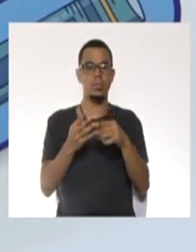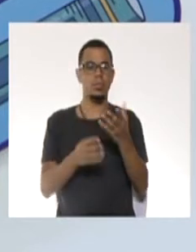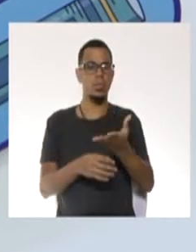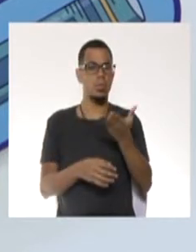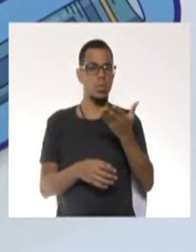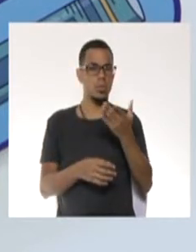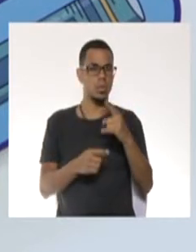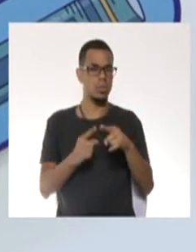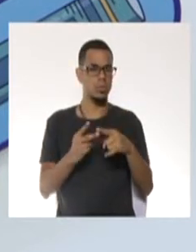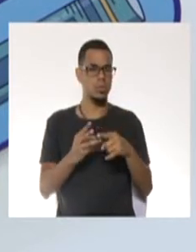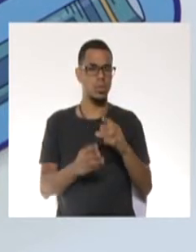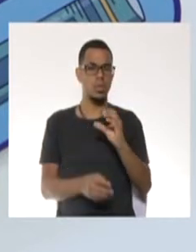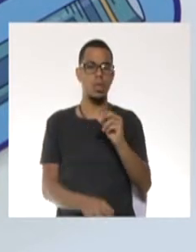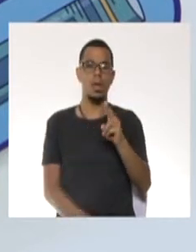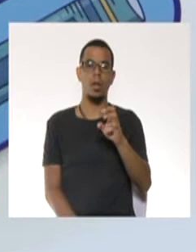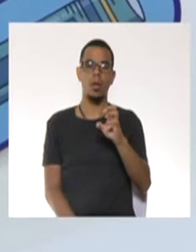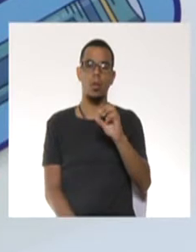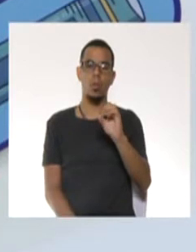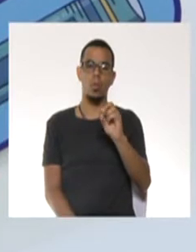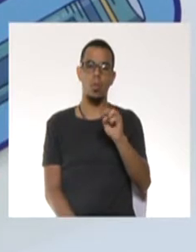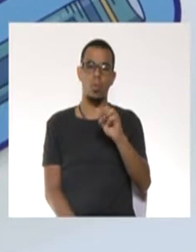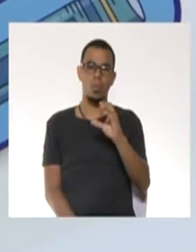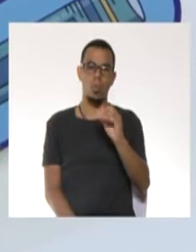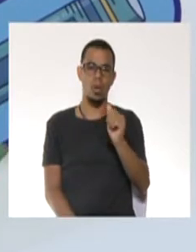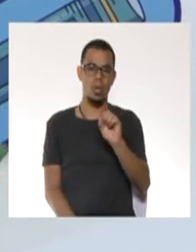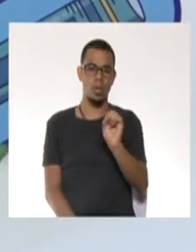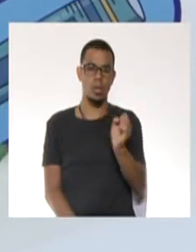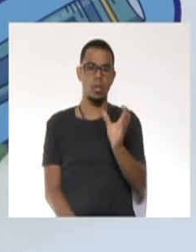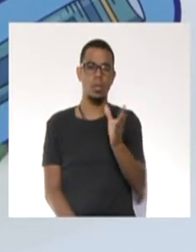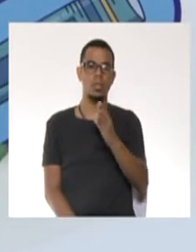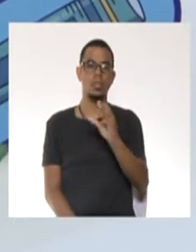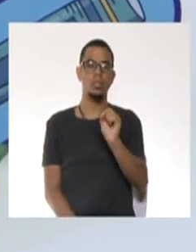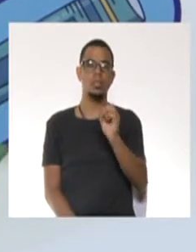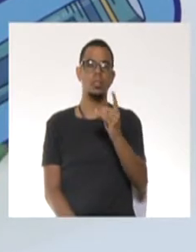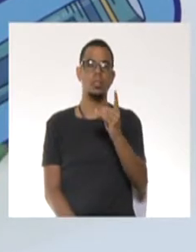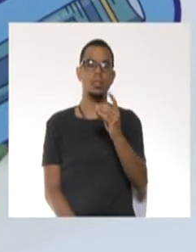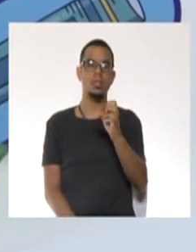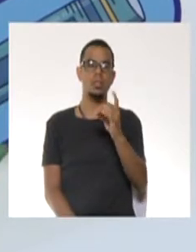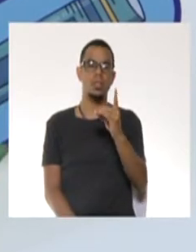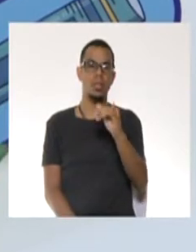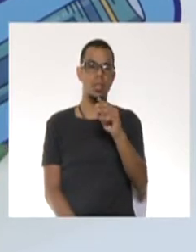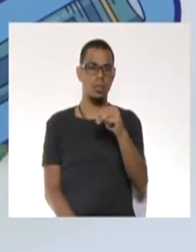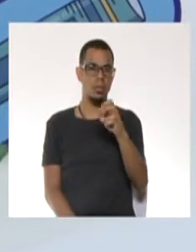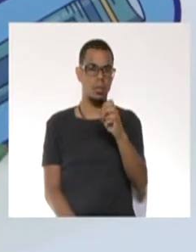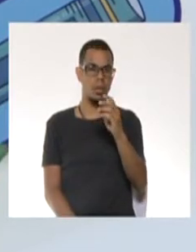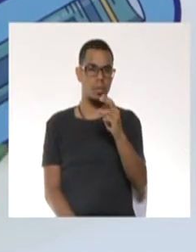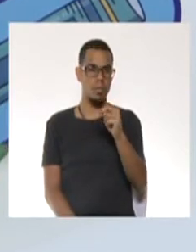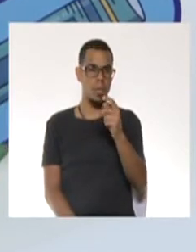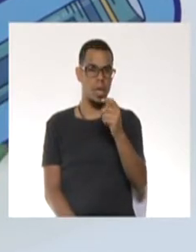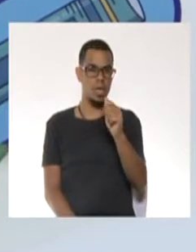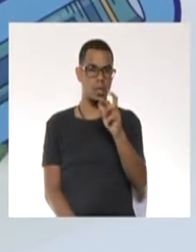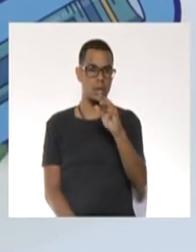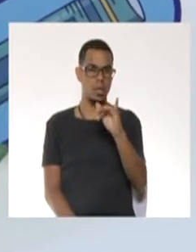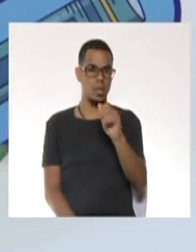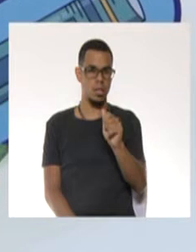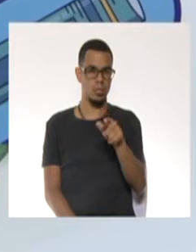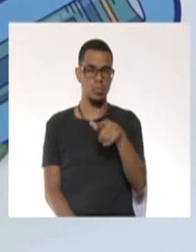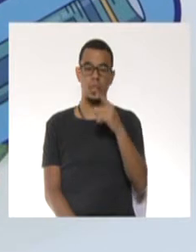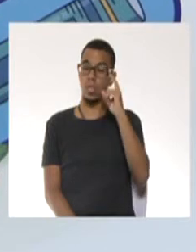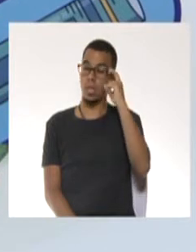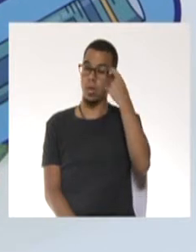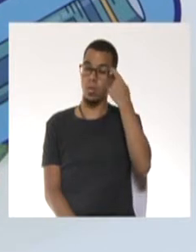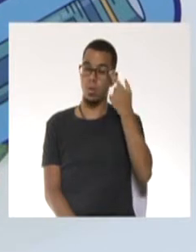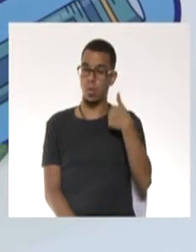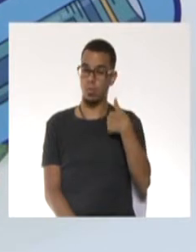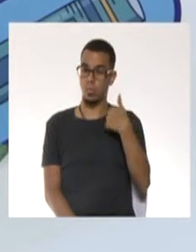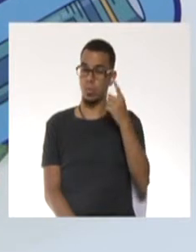importancia. ¿Ok? Entonces, espero que la clase de hoy haya sido de su agrado, recordando siempre que debemos